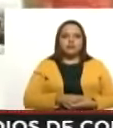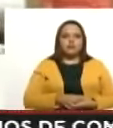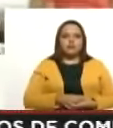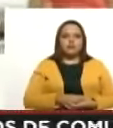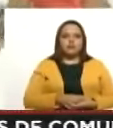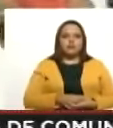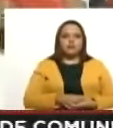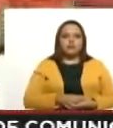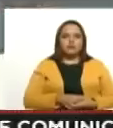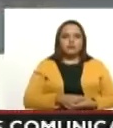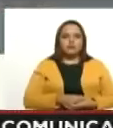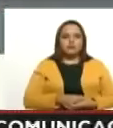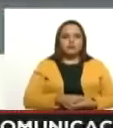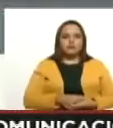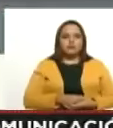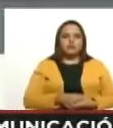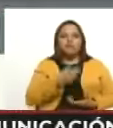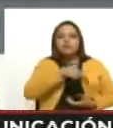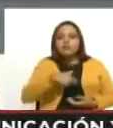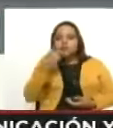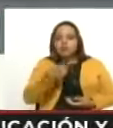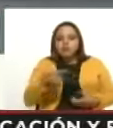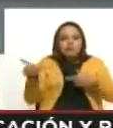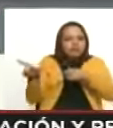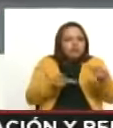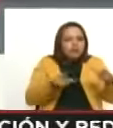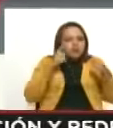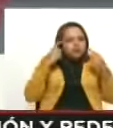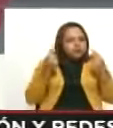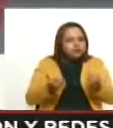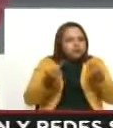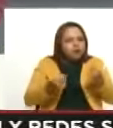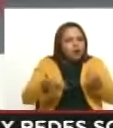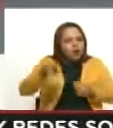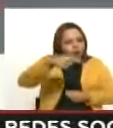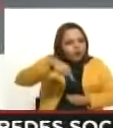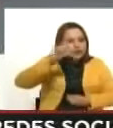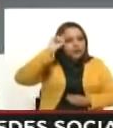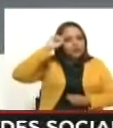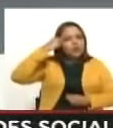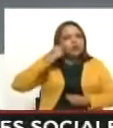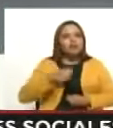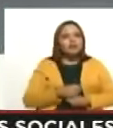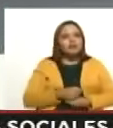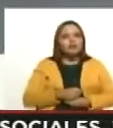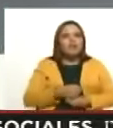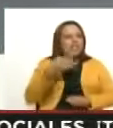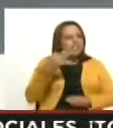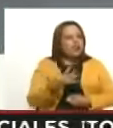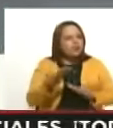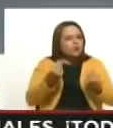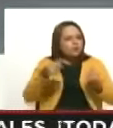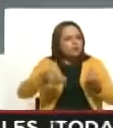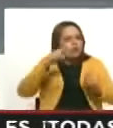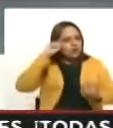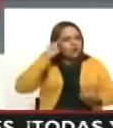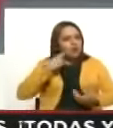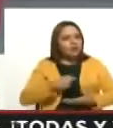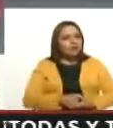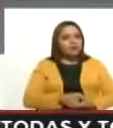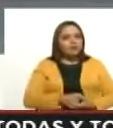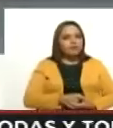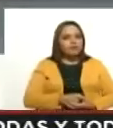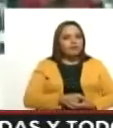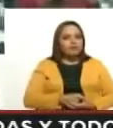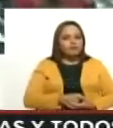Y estemos listos, preparados. Ustedes recuerdan, seguro que muchos de los que están aquí lo recuerdan, aún,